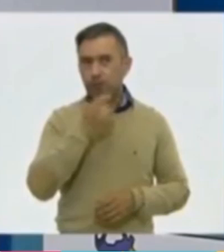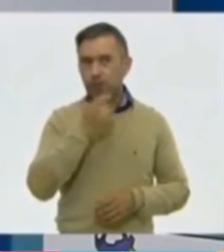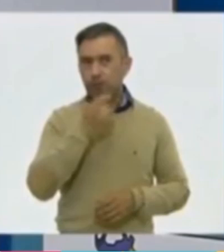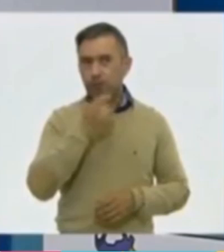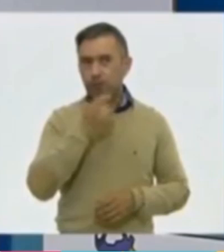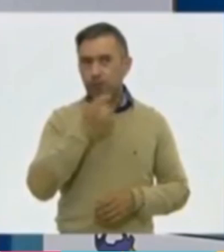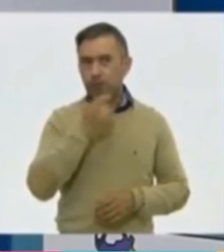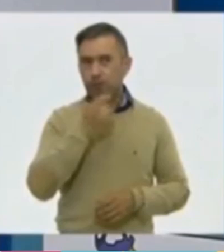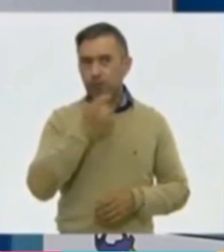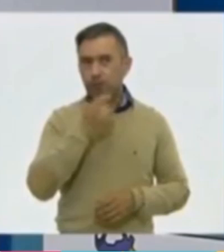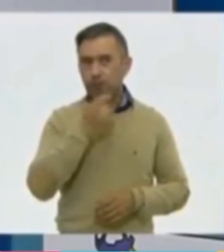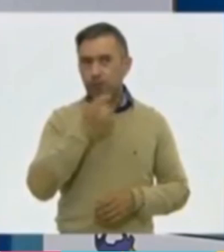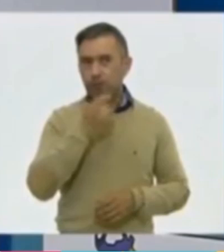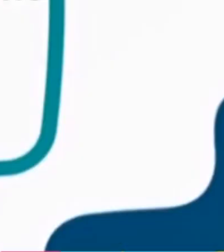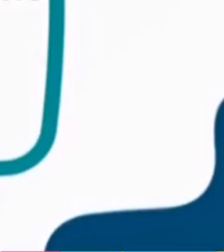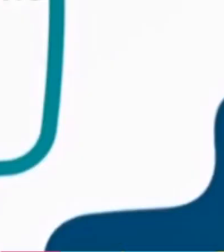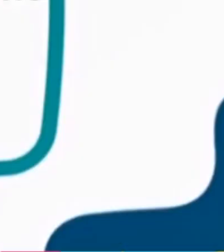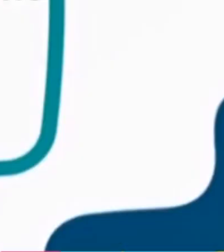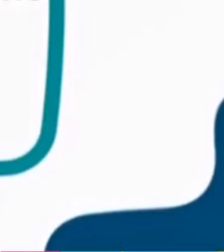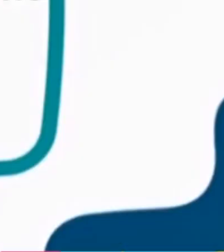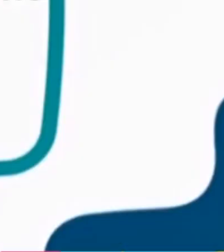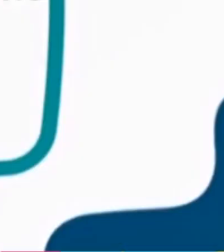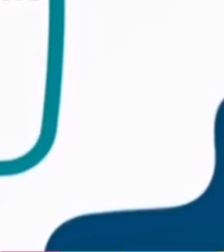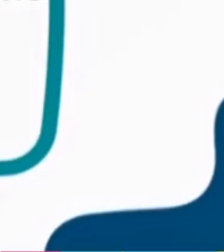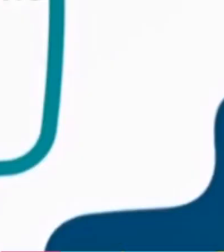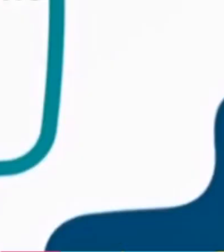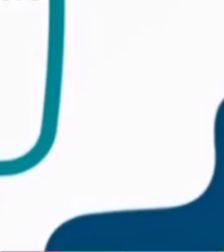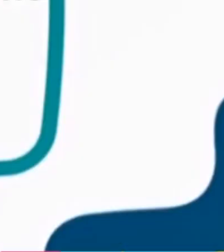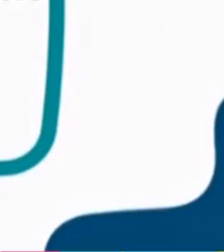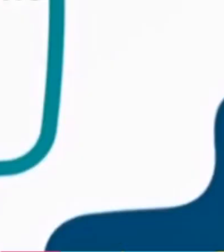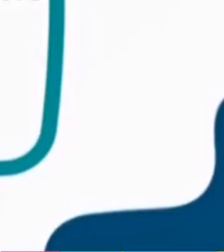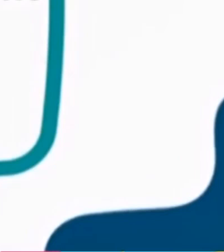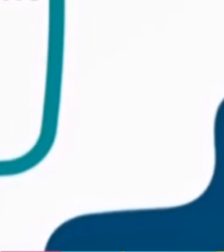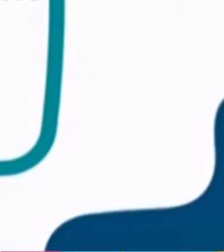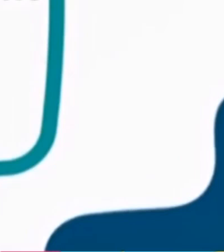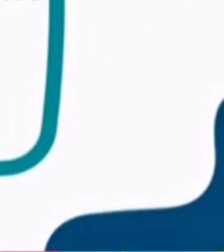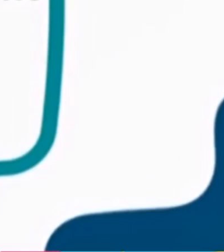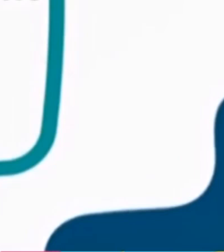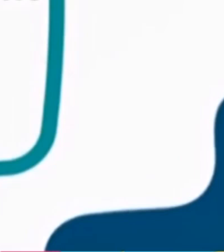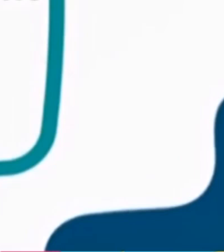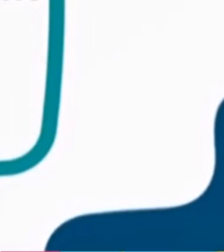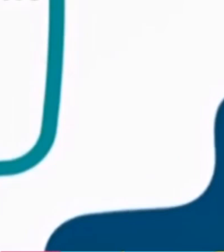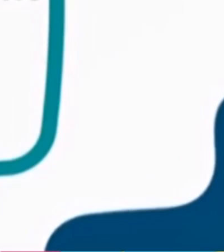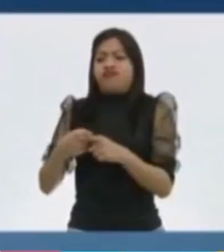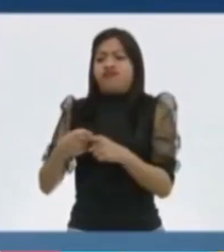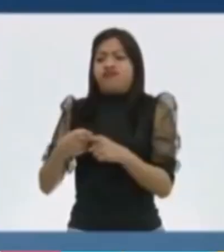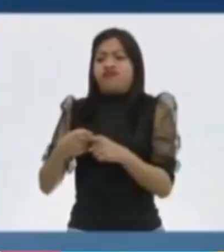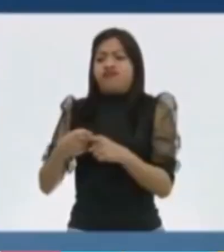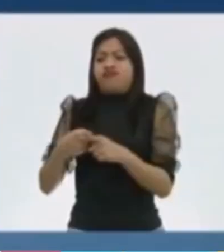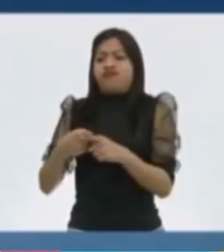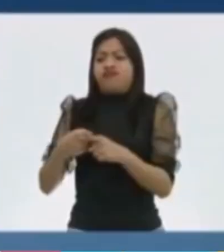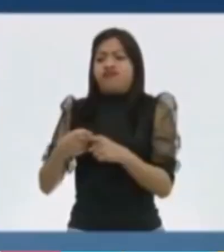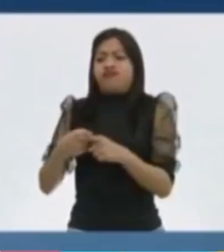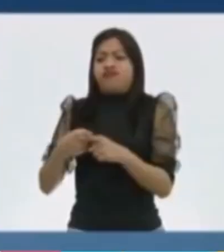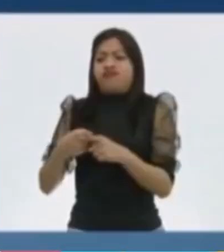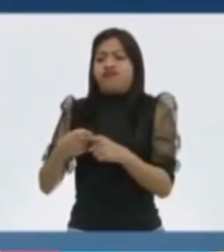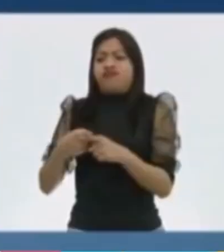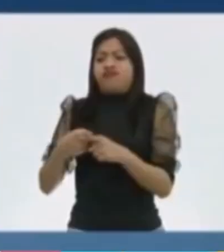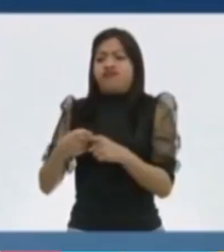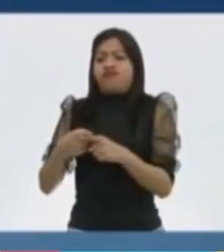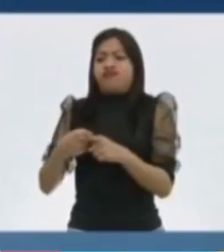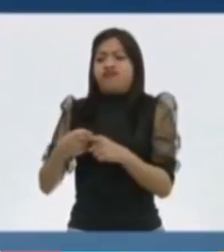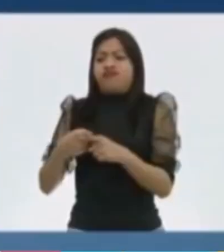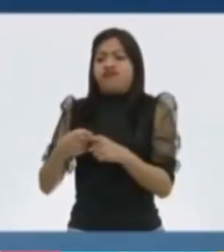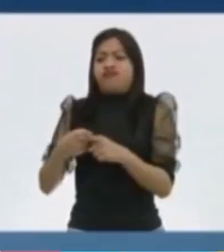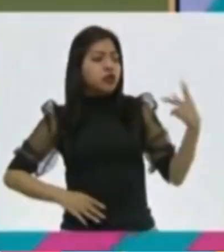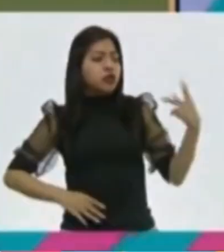es 10 horas con 6 minutos. Seguimos con ciencias. El tema es los seres vivos y mi entorno. Tom observó que en su jardín